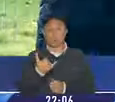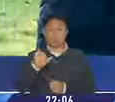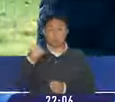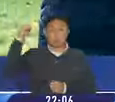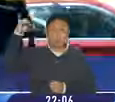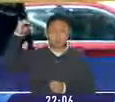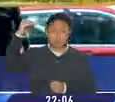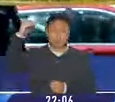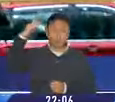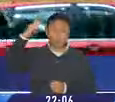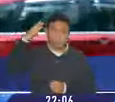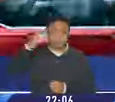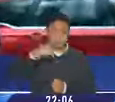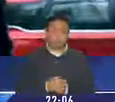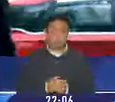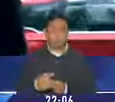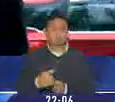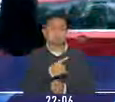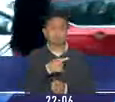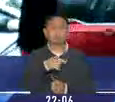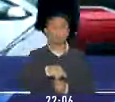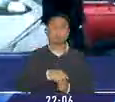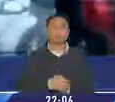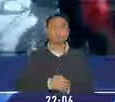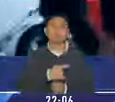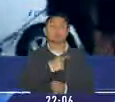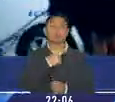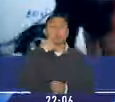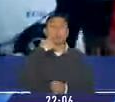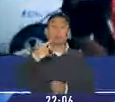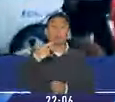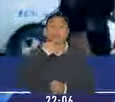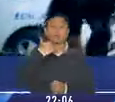claridad, observaron en un árbol el cuerpo colgado de un hombre.